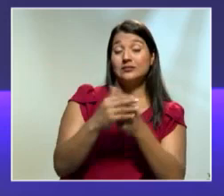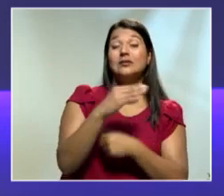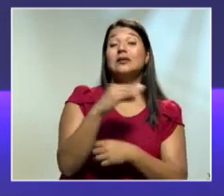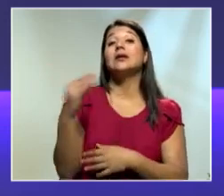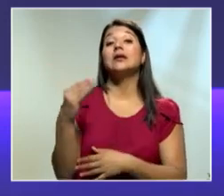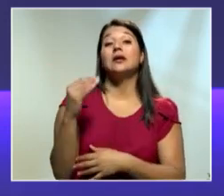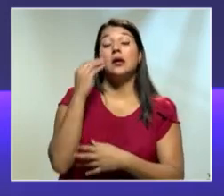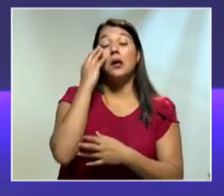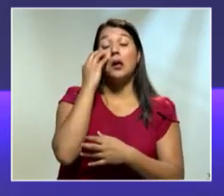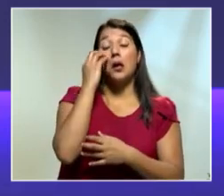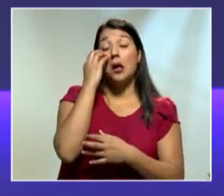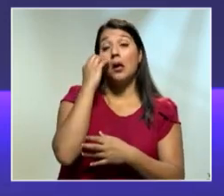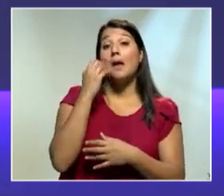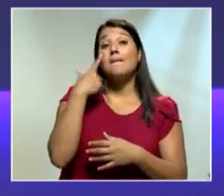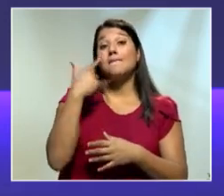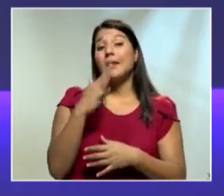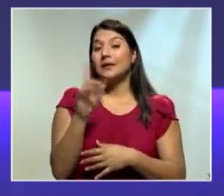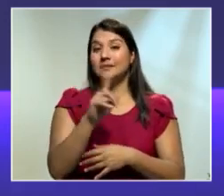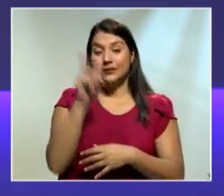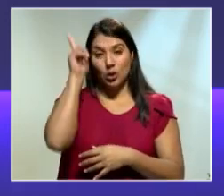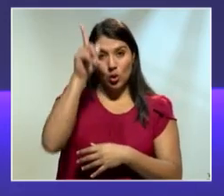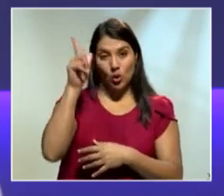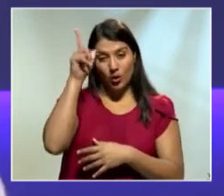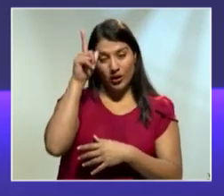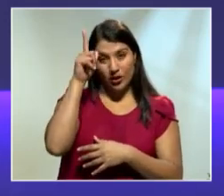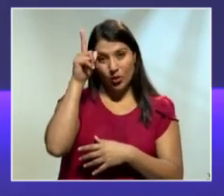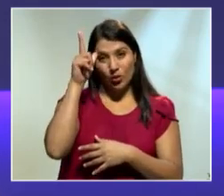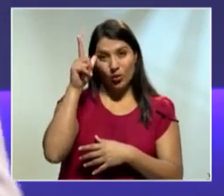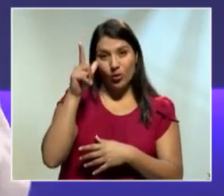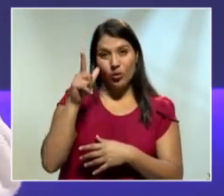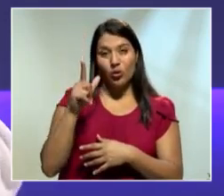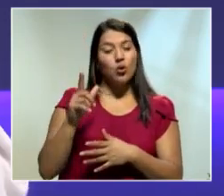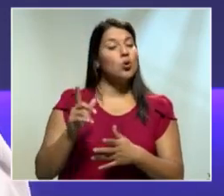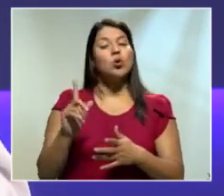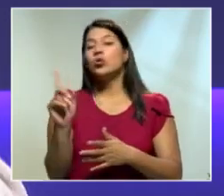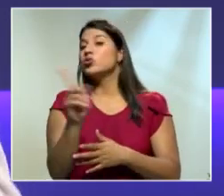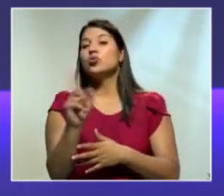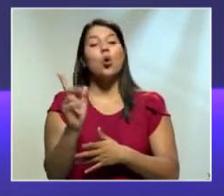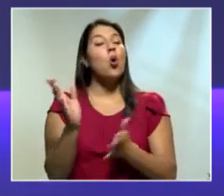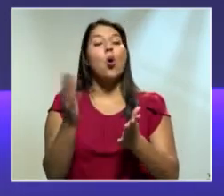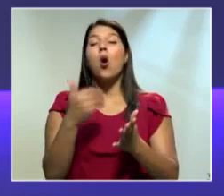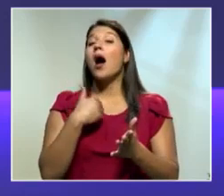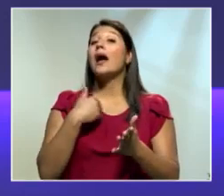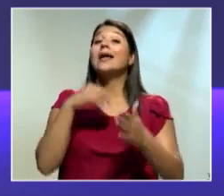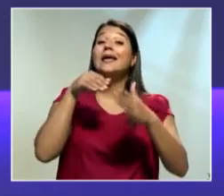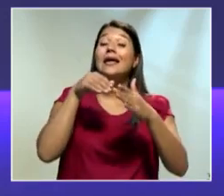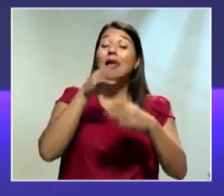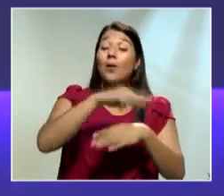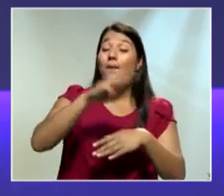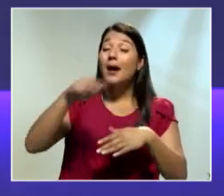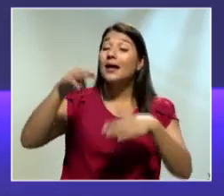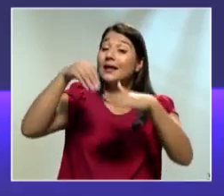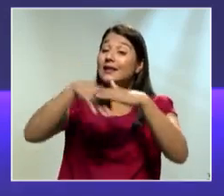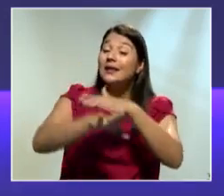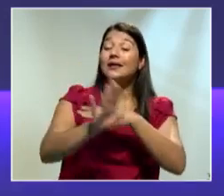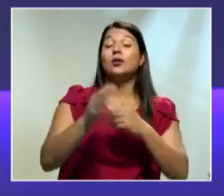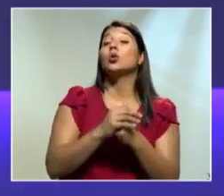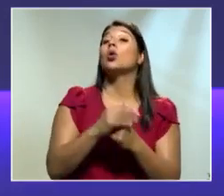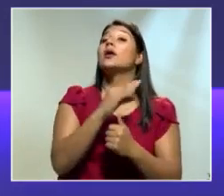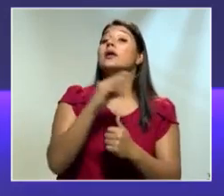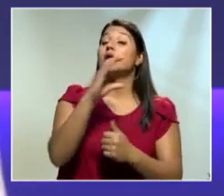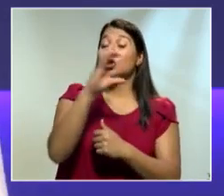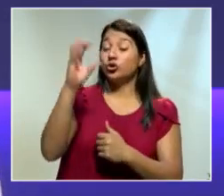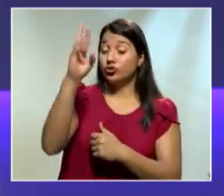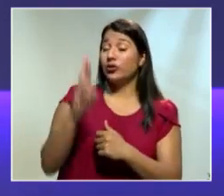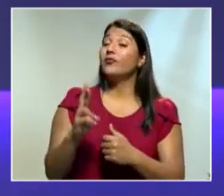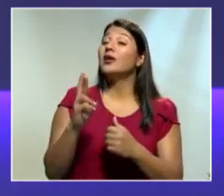y porque aunque suene un poco ilógico no se encuentra océano dentro de la discusión de cambio climático de manera contundente y Costa Rica